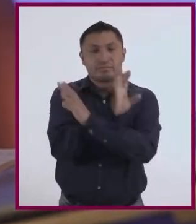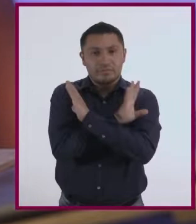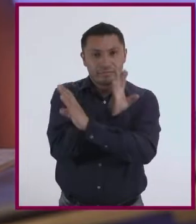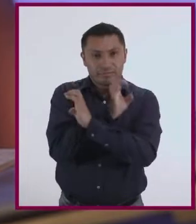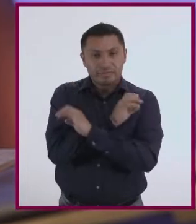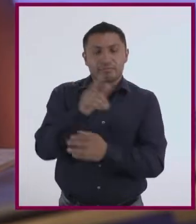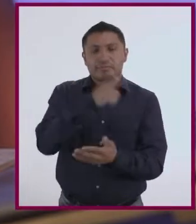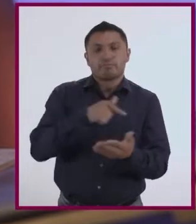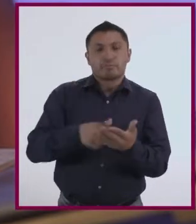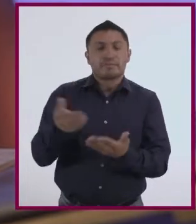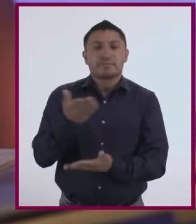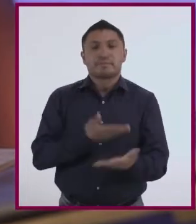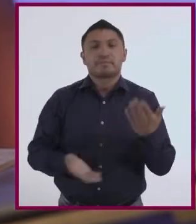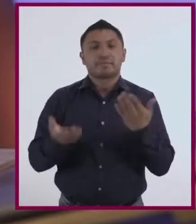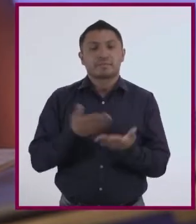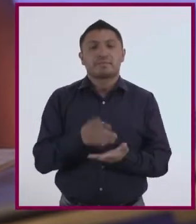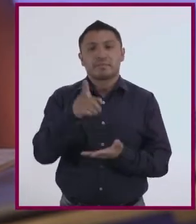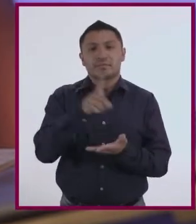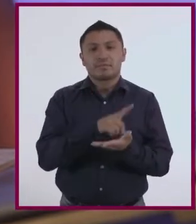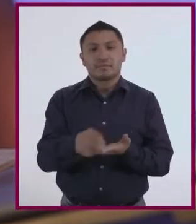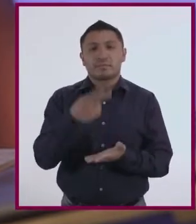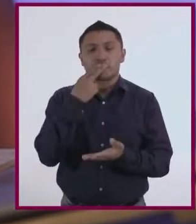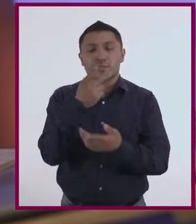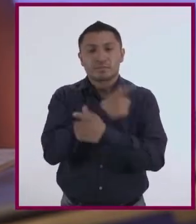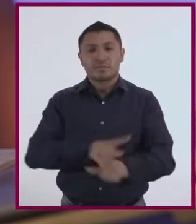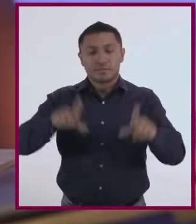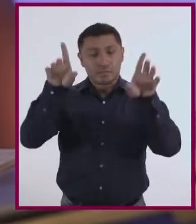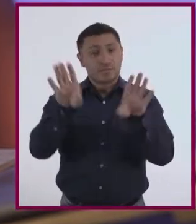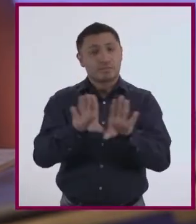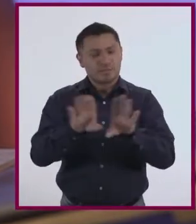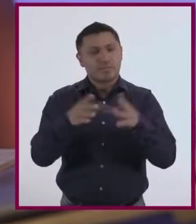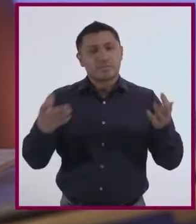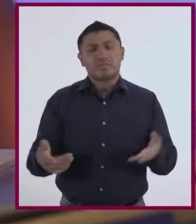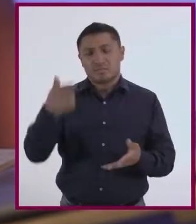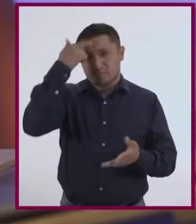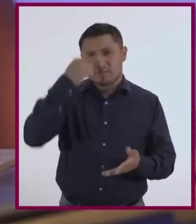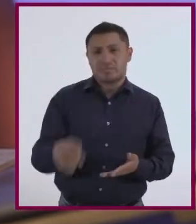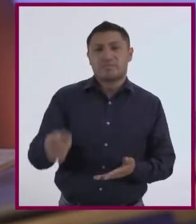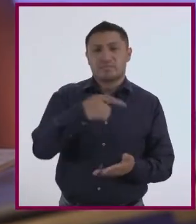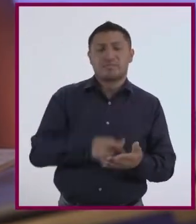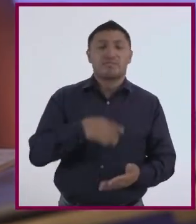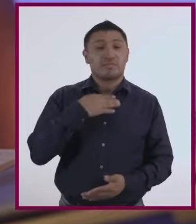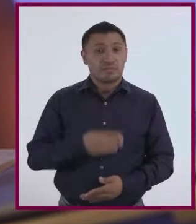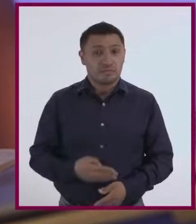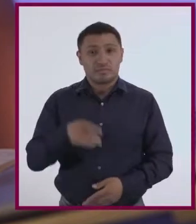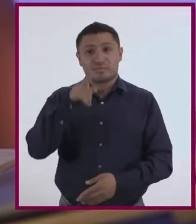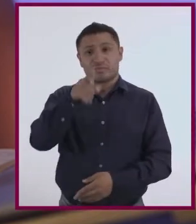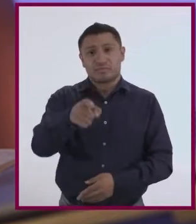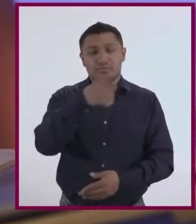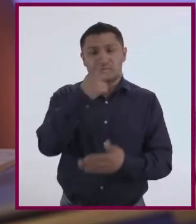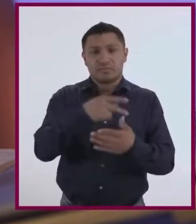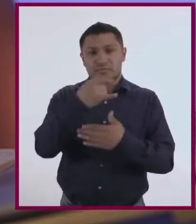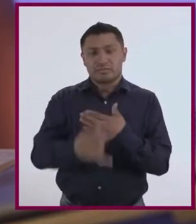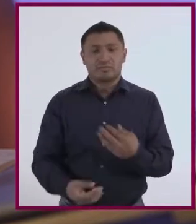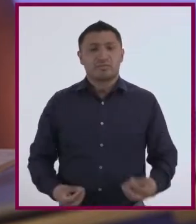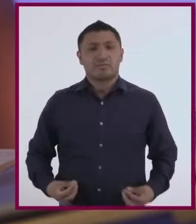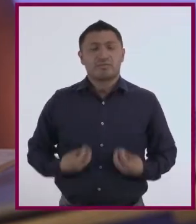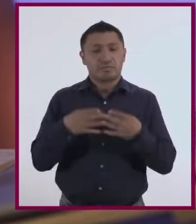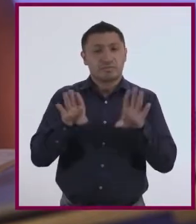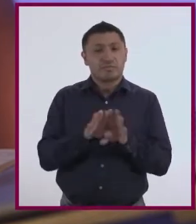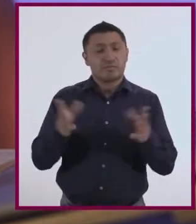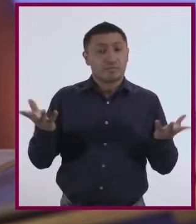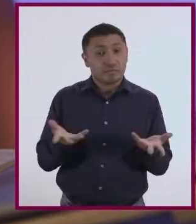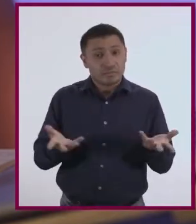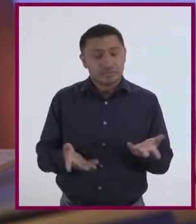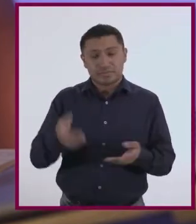Un espacio para compartir cómo ejerces tus derechos y libertades para la construcción de un lugar más justo y cómo desarrollamos tu proyecto de vida.